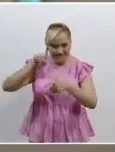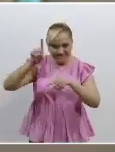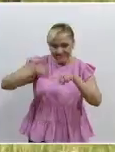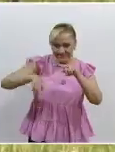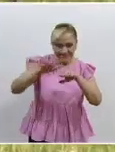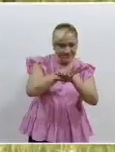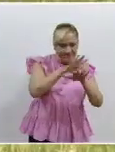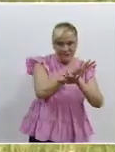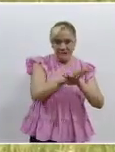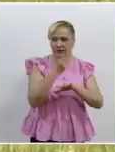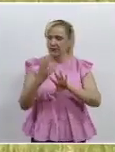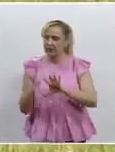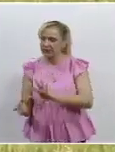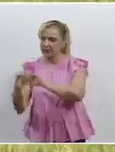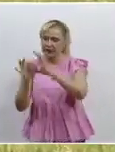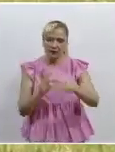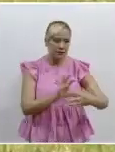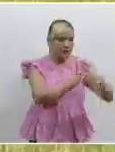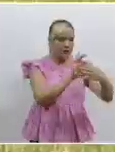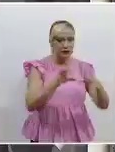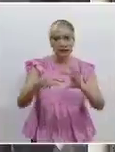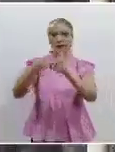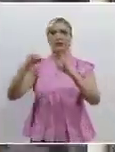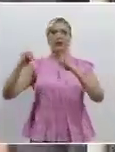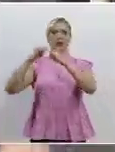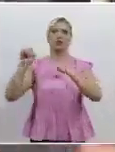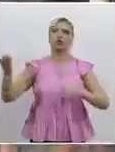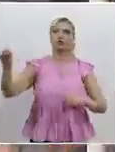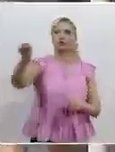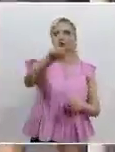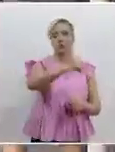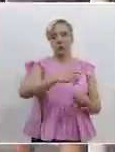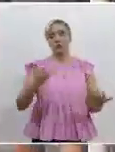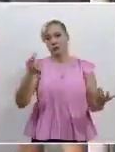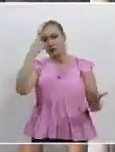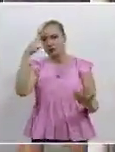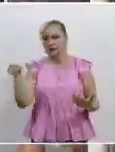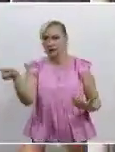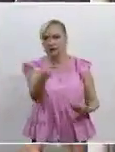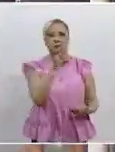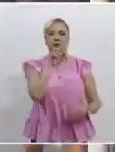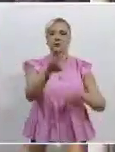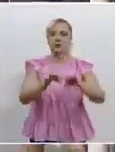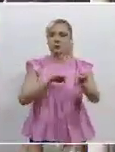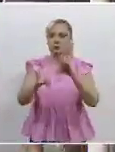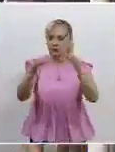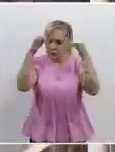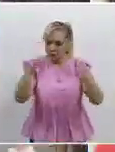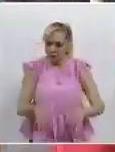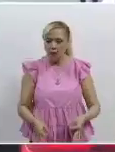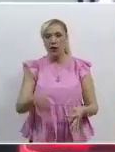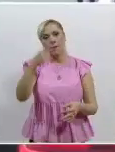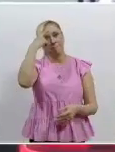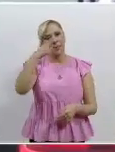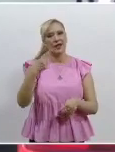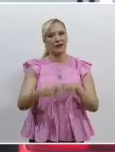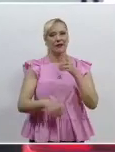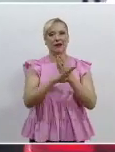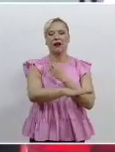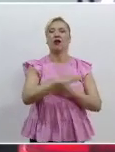instancias. Puntualizó que este tipo de resoluciones fortalecen a las instituciones y contribuyen indirectamente a erradicar